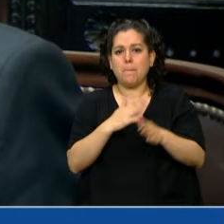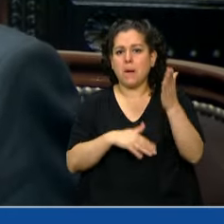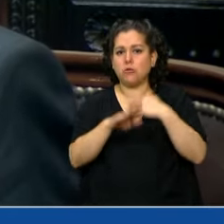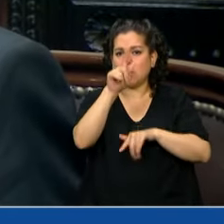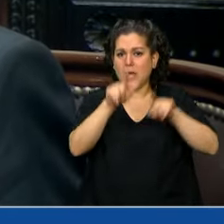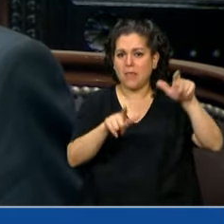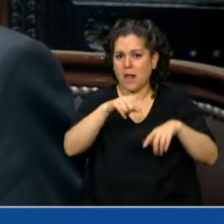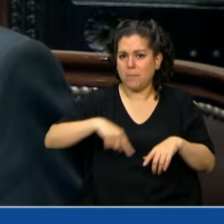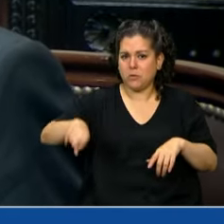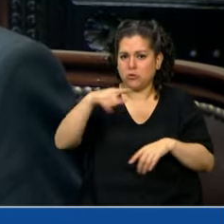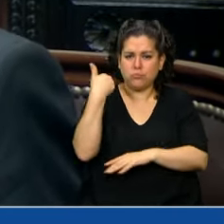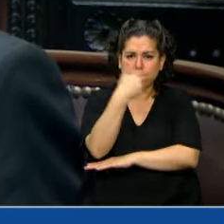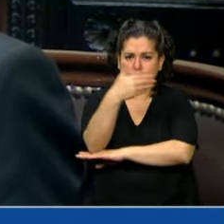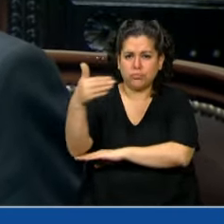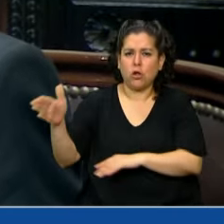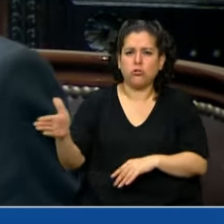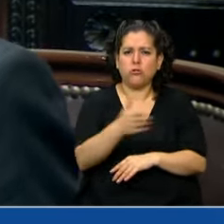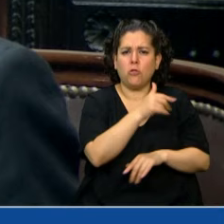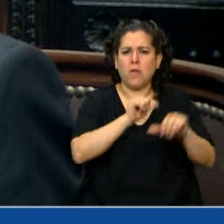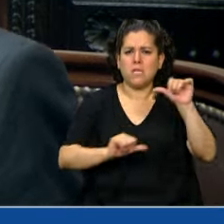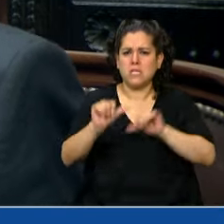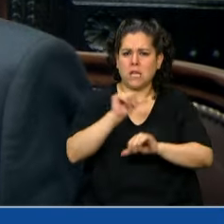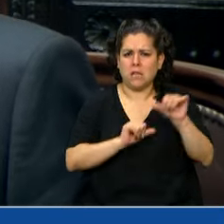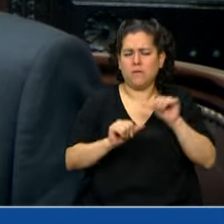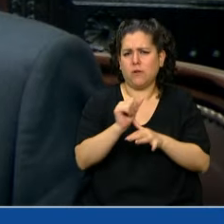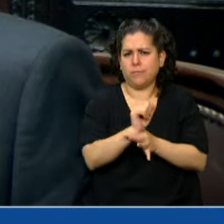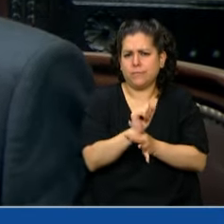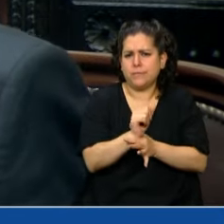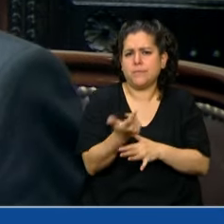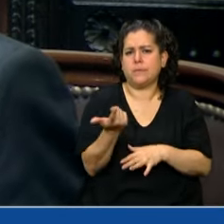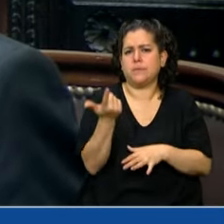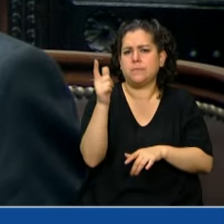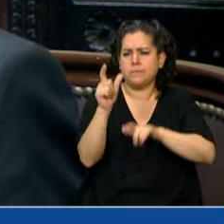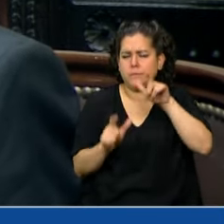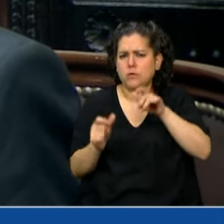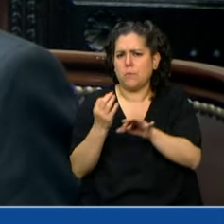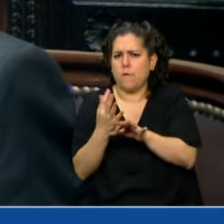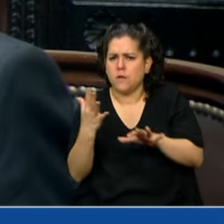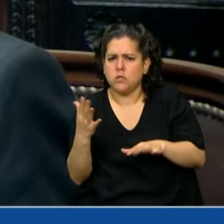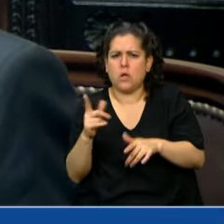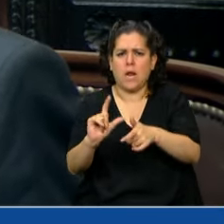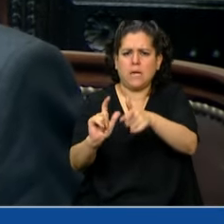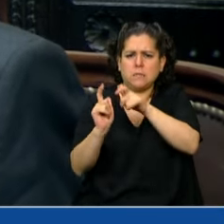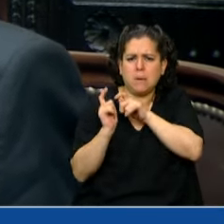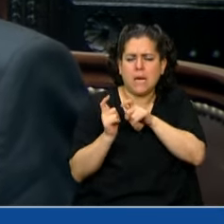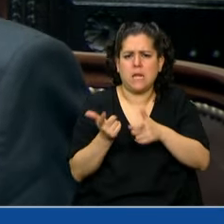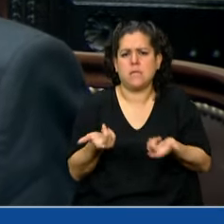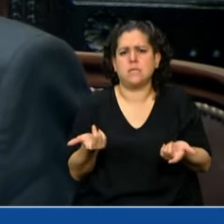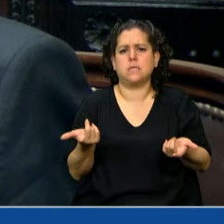esta gente eran científicos de nota gente saliente con experiencia